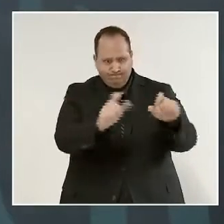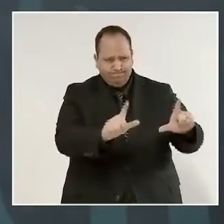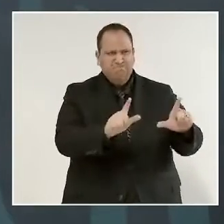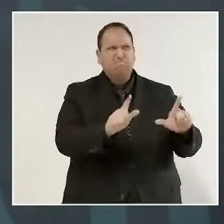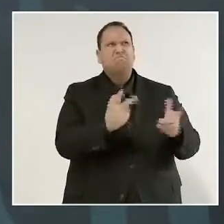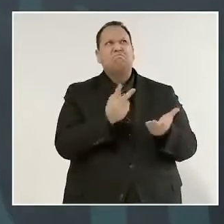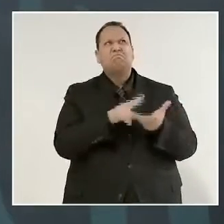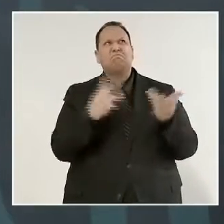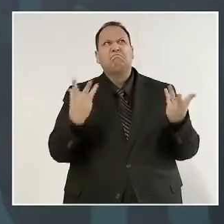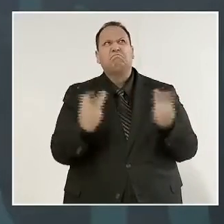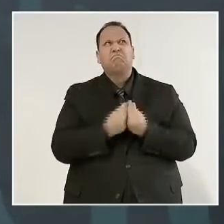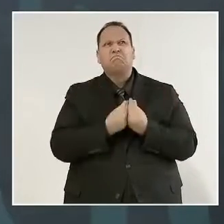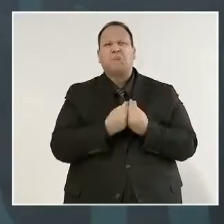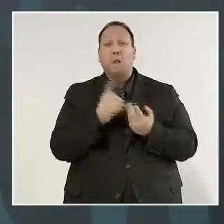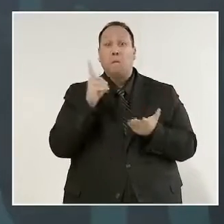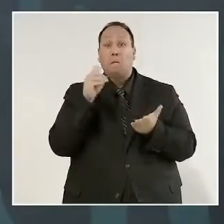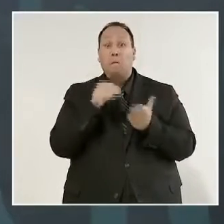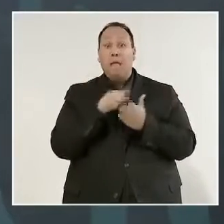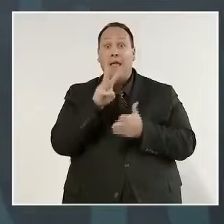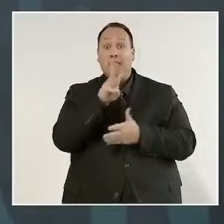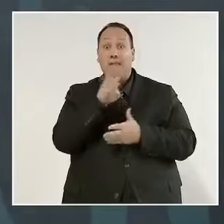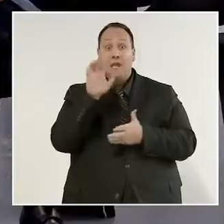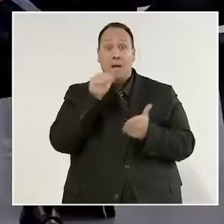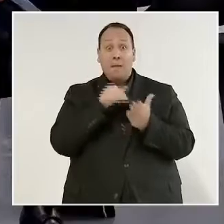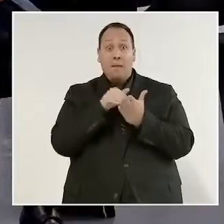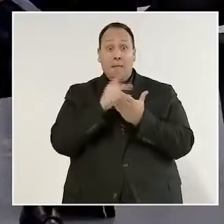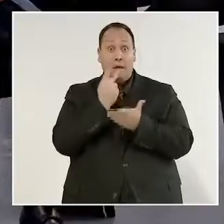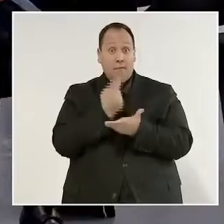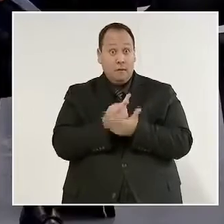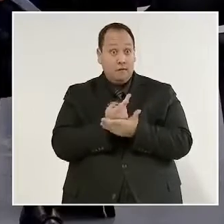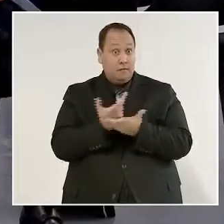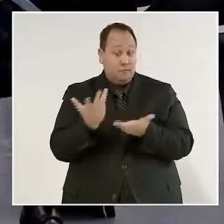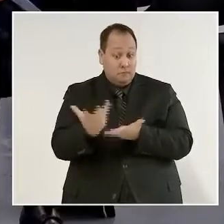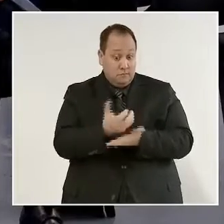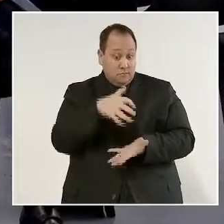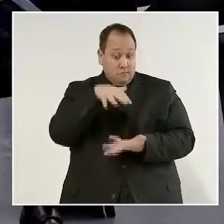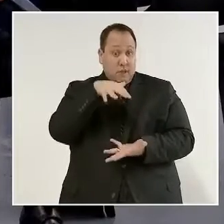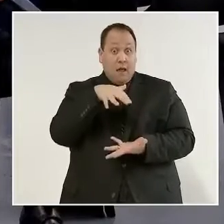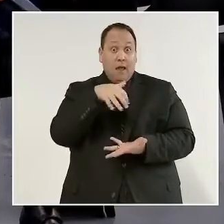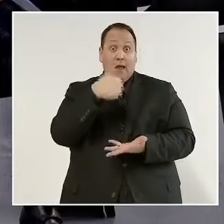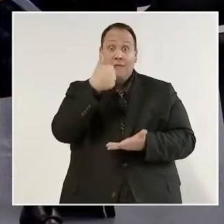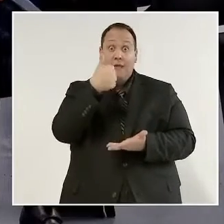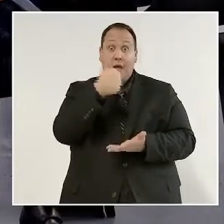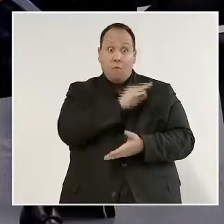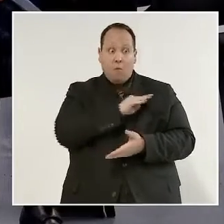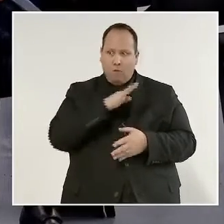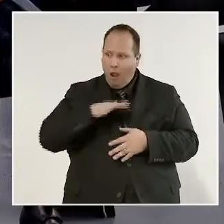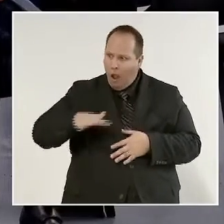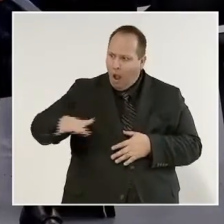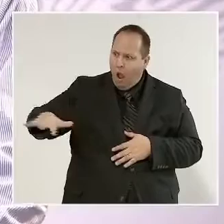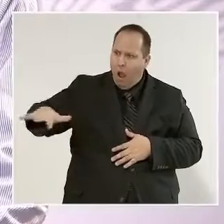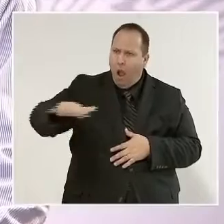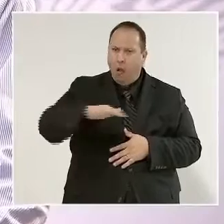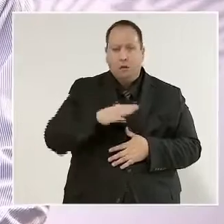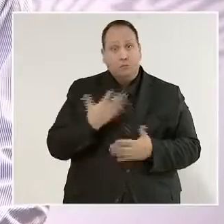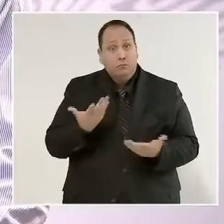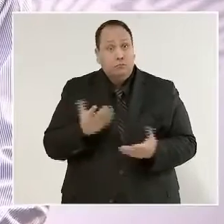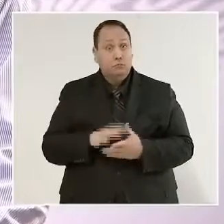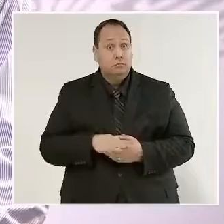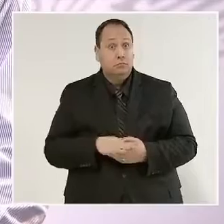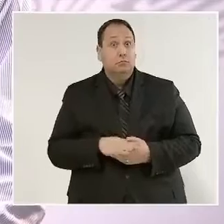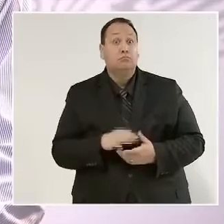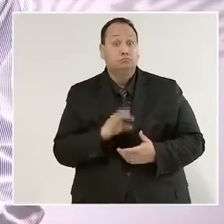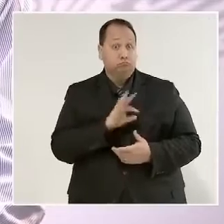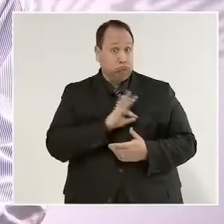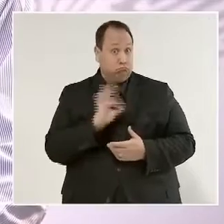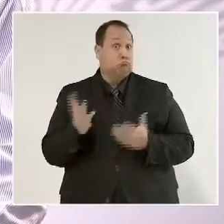como 1.300 millones de pesos para los 6 municipios. Y puede ser que